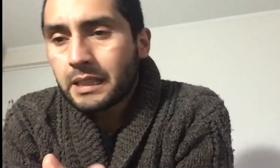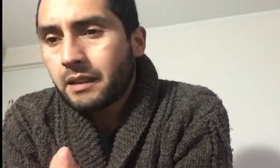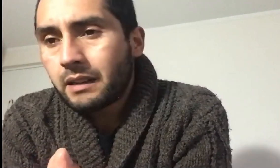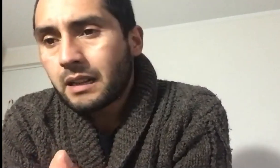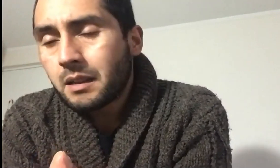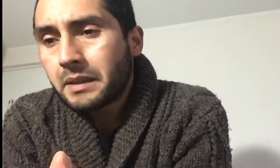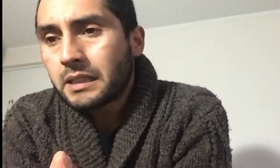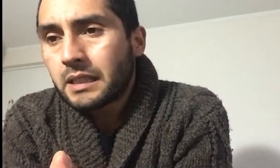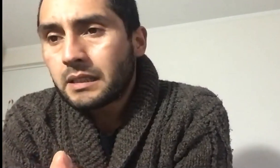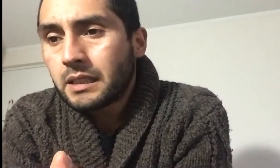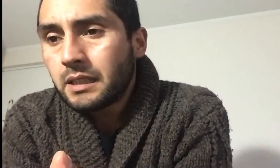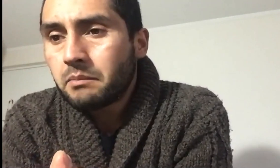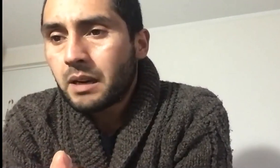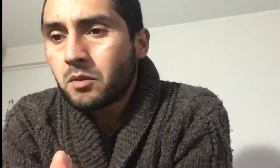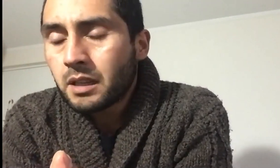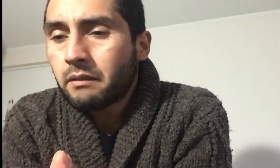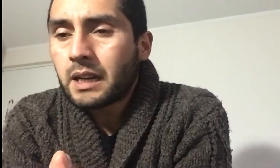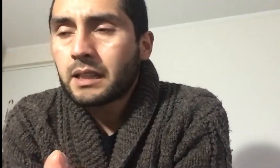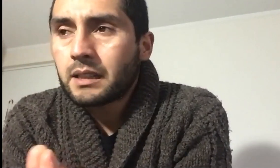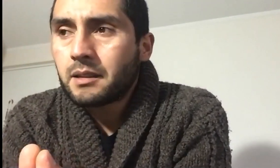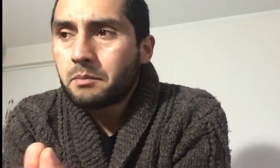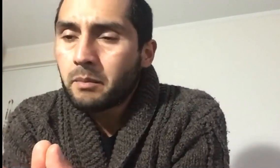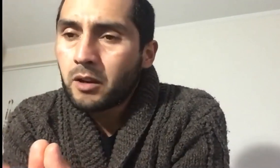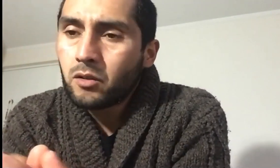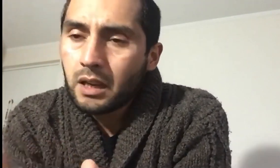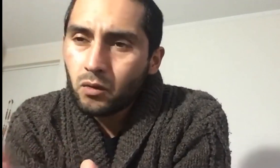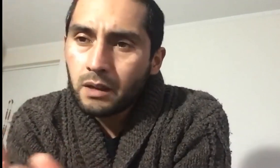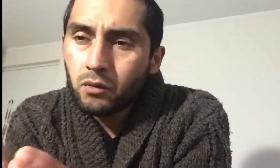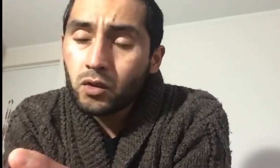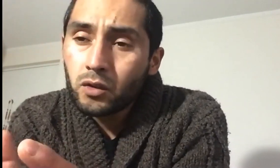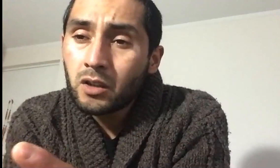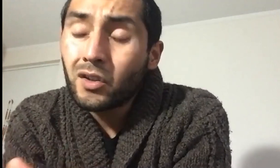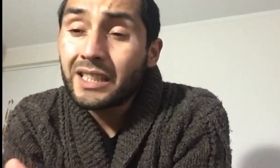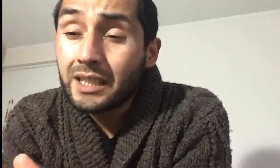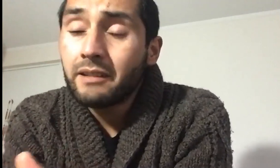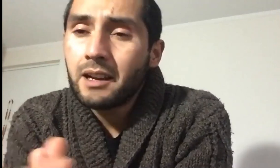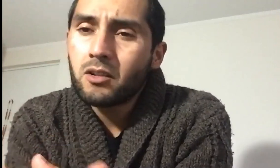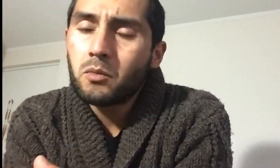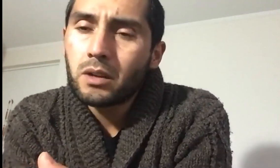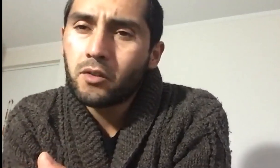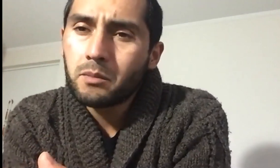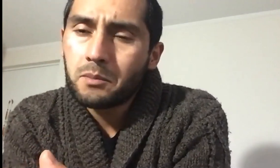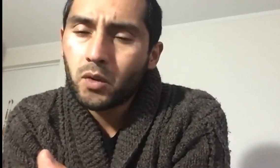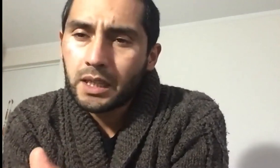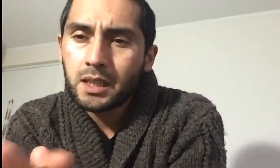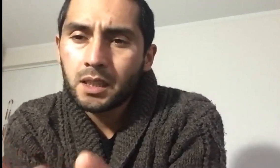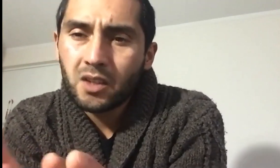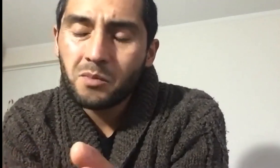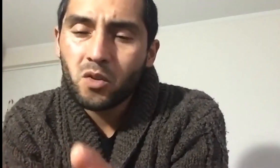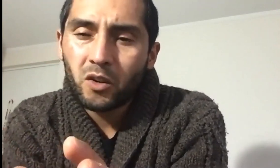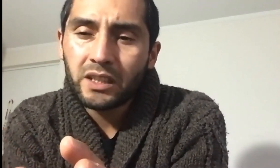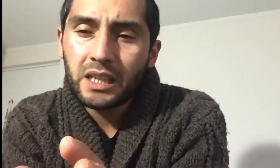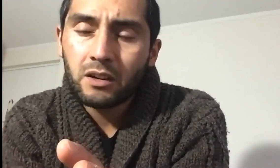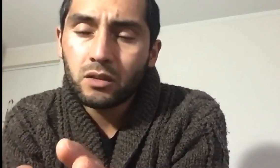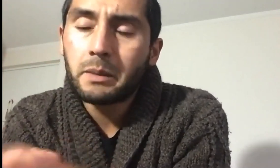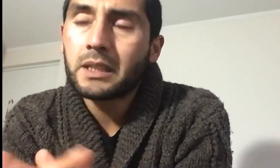Y antes de hablar de demencia en sí, vamos a hablar primero de algunas funciones cognitivas como una forma de poder entender un